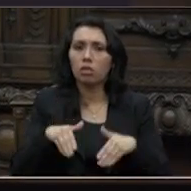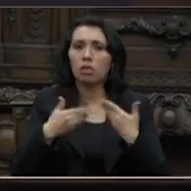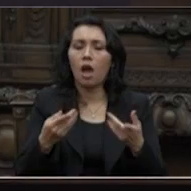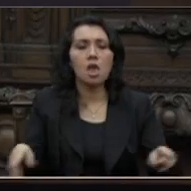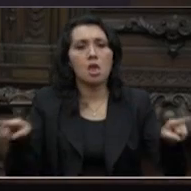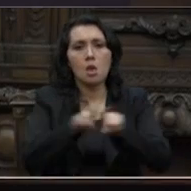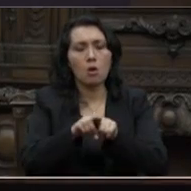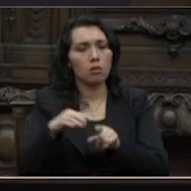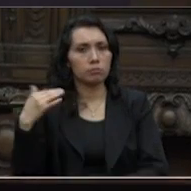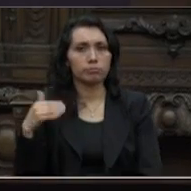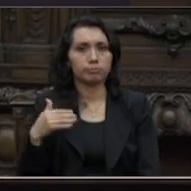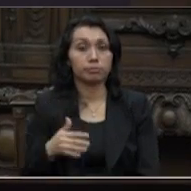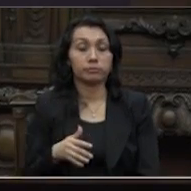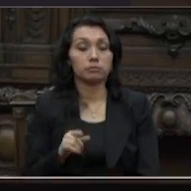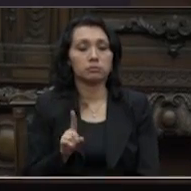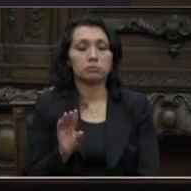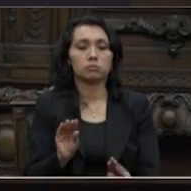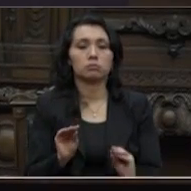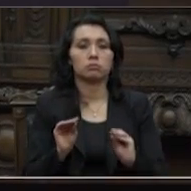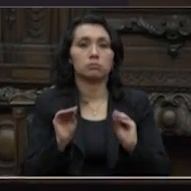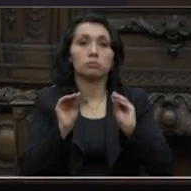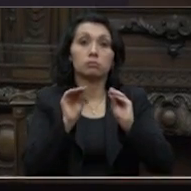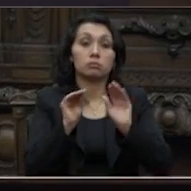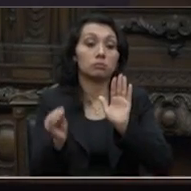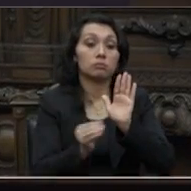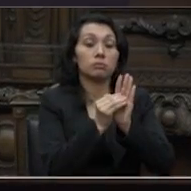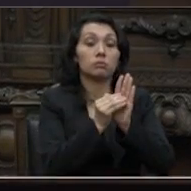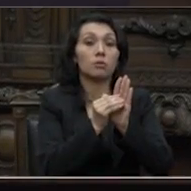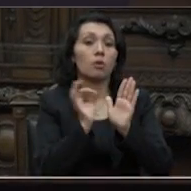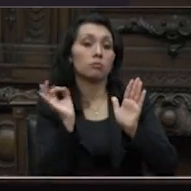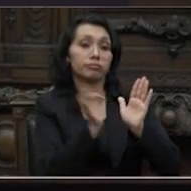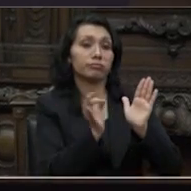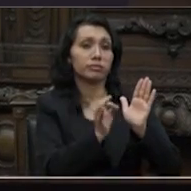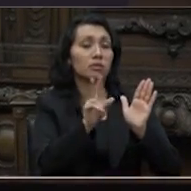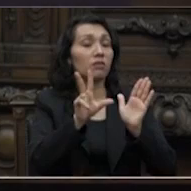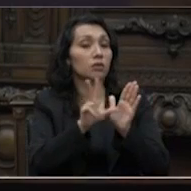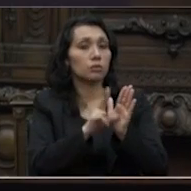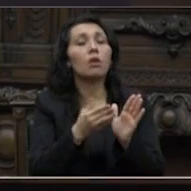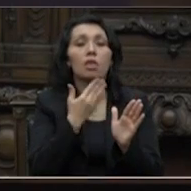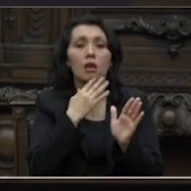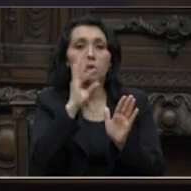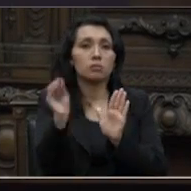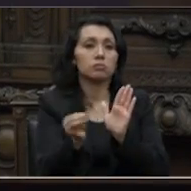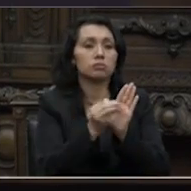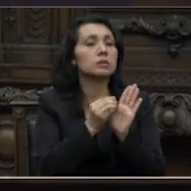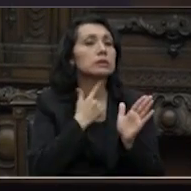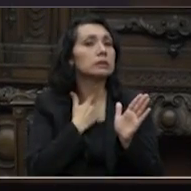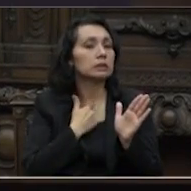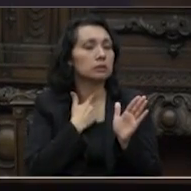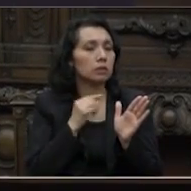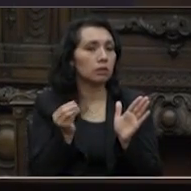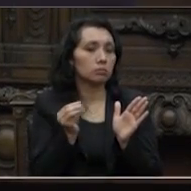sustantiva. Y lo coloca en la recomendación 28, también está colocado